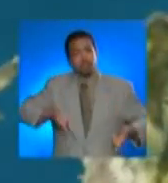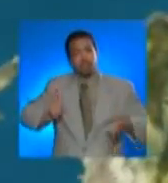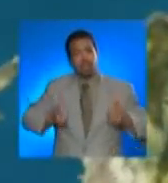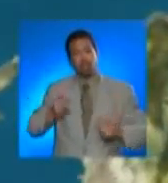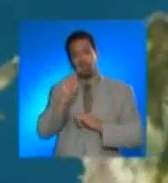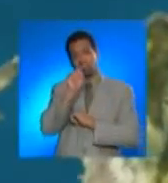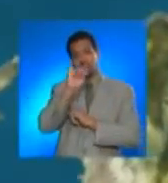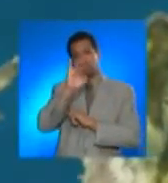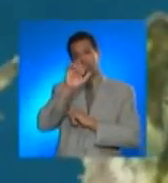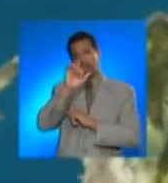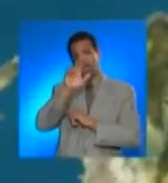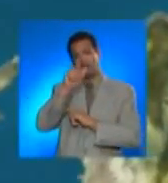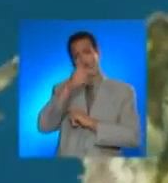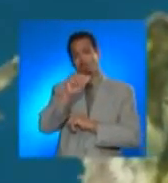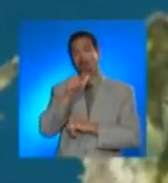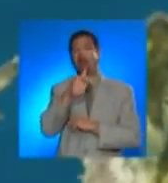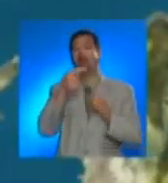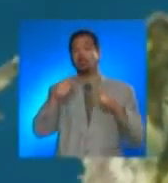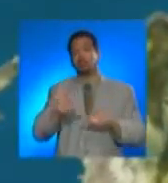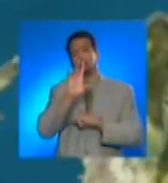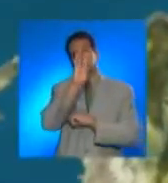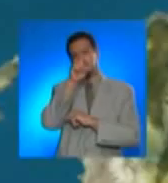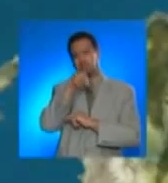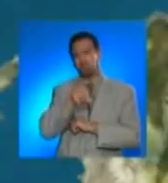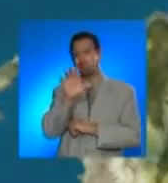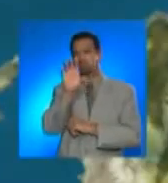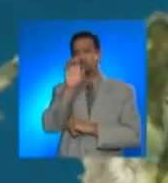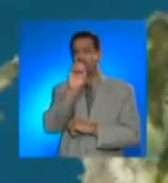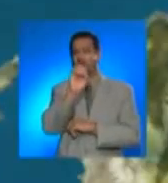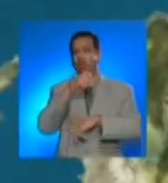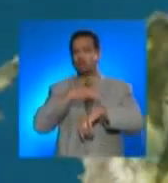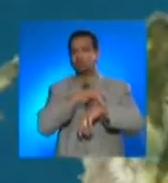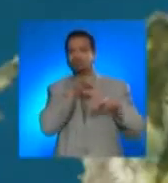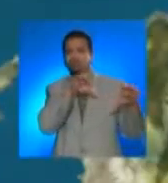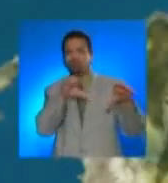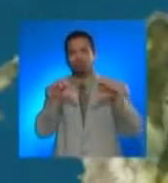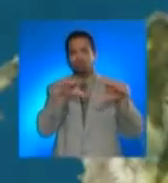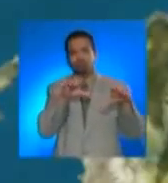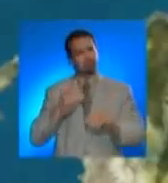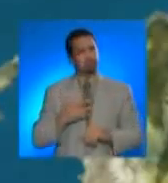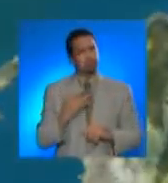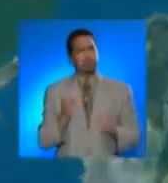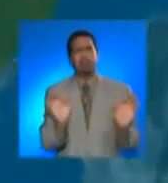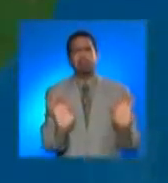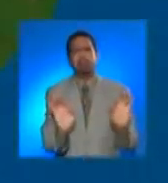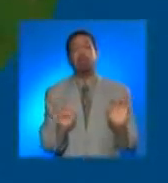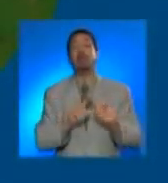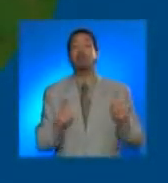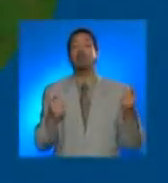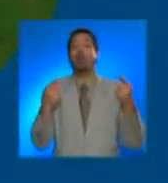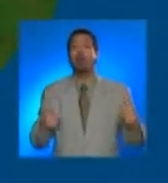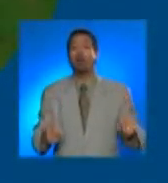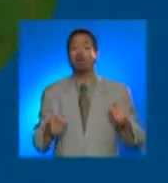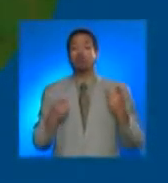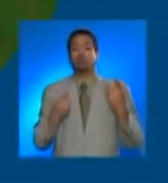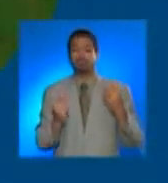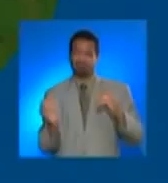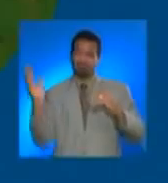tsunami generado causó 123 muertes, 106 en Alaska y 17 en la costa oeste de los Estados